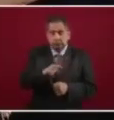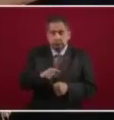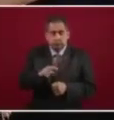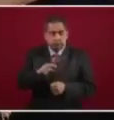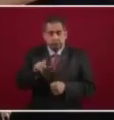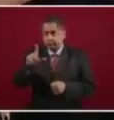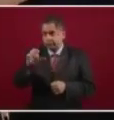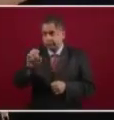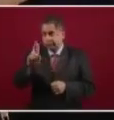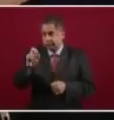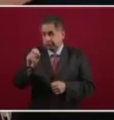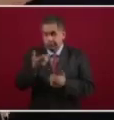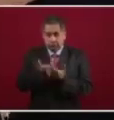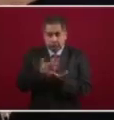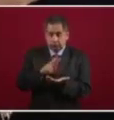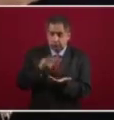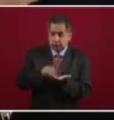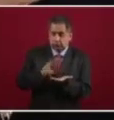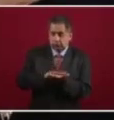nacionalidad estadounidense.